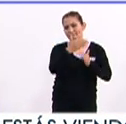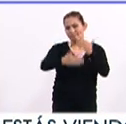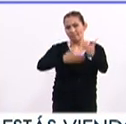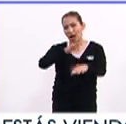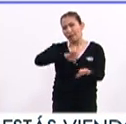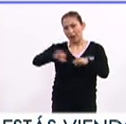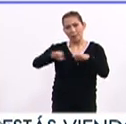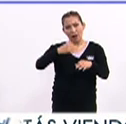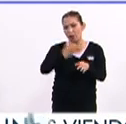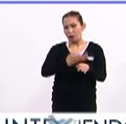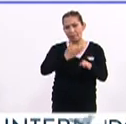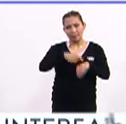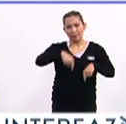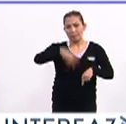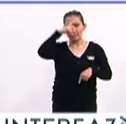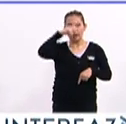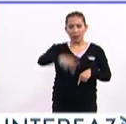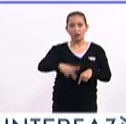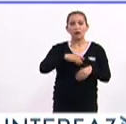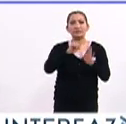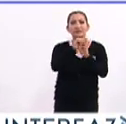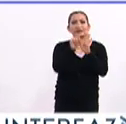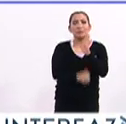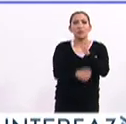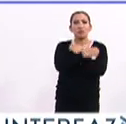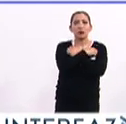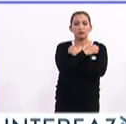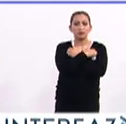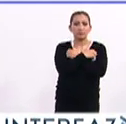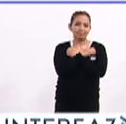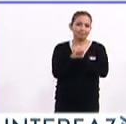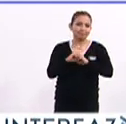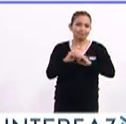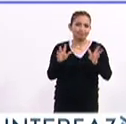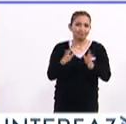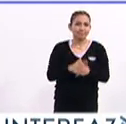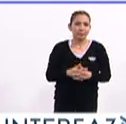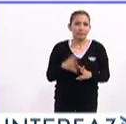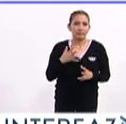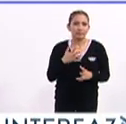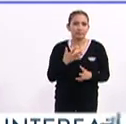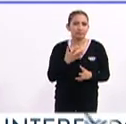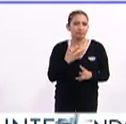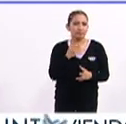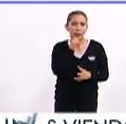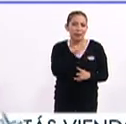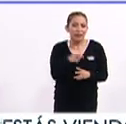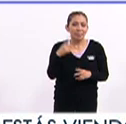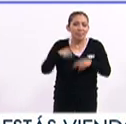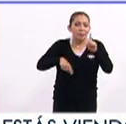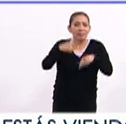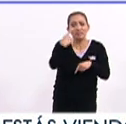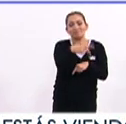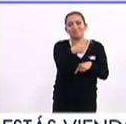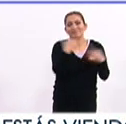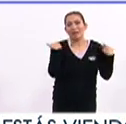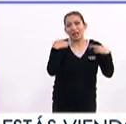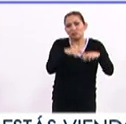función, ya está funcionando en los sistemas educativos. Obviamente tiene que ver mucho la postura del